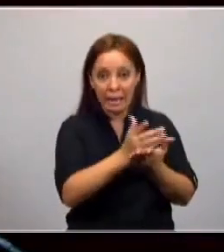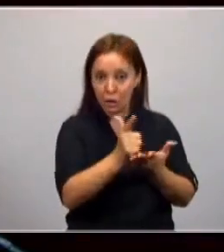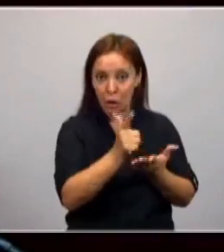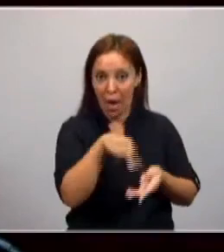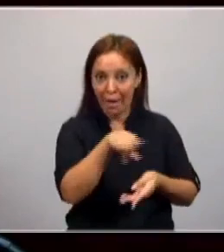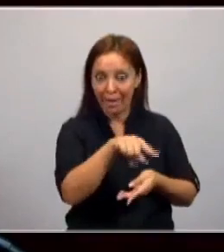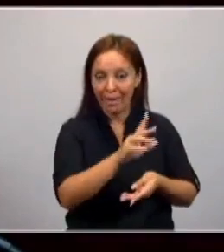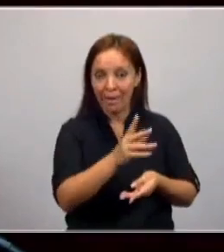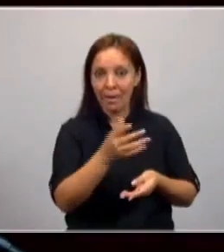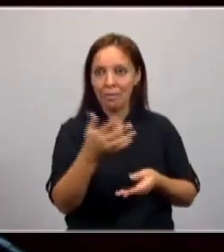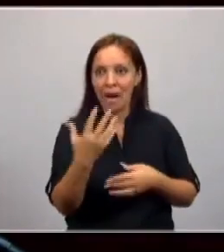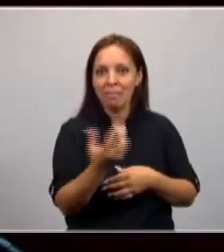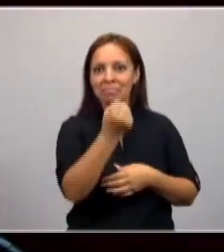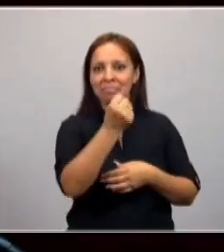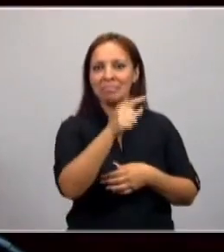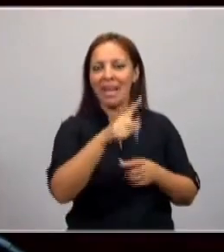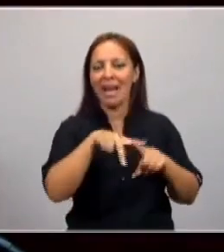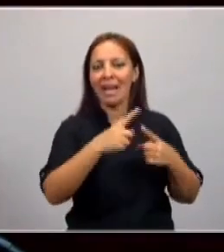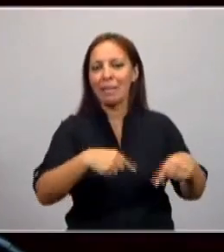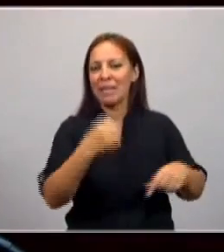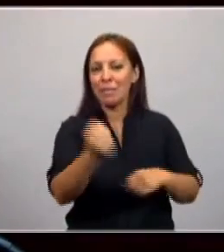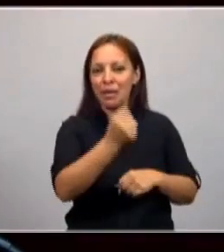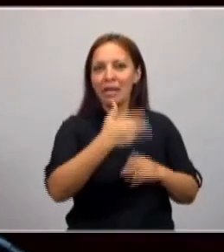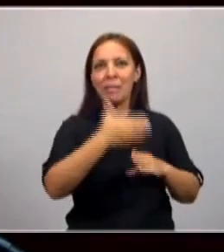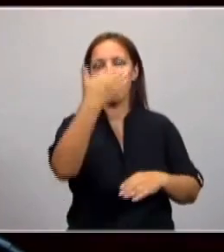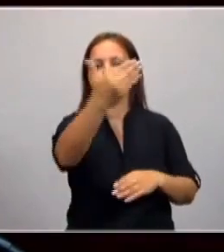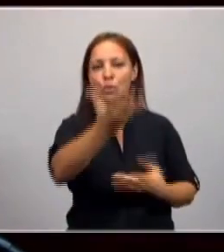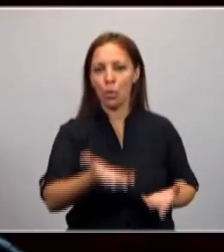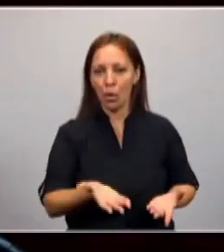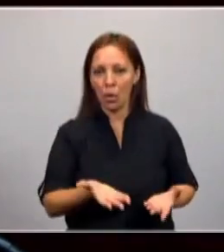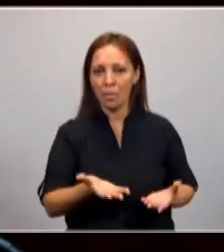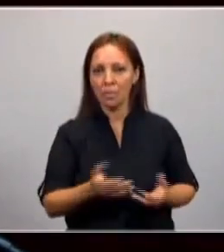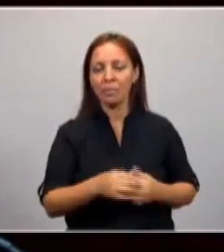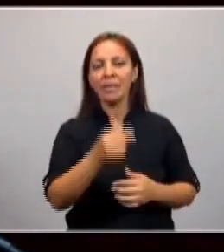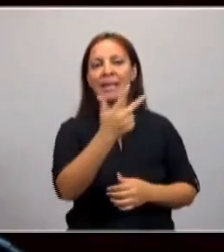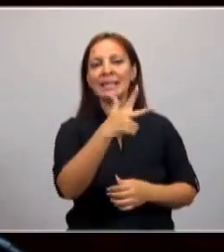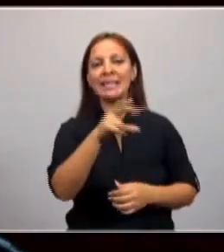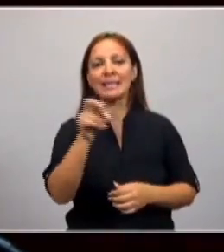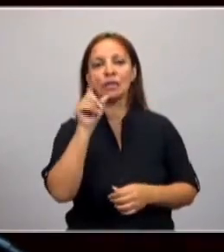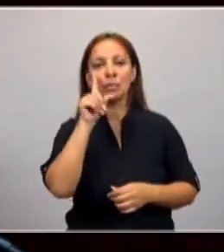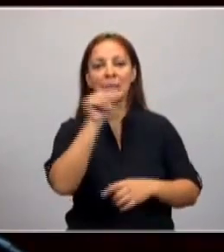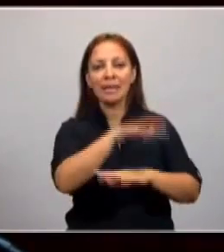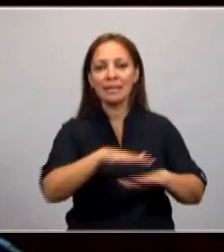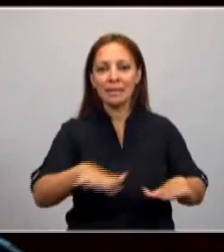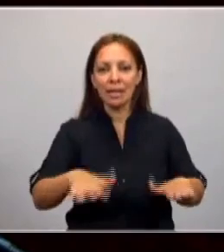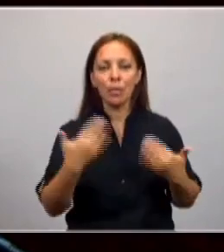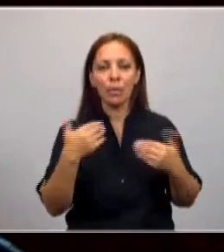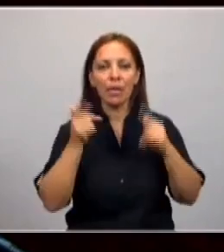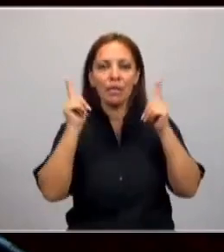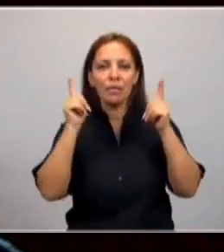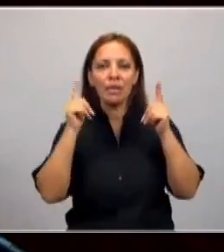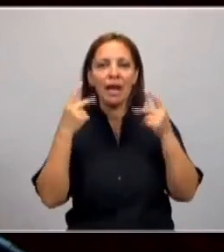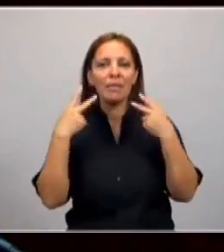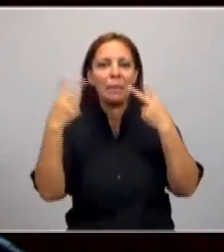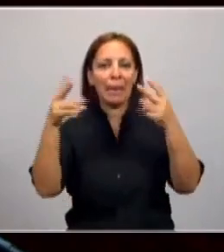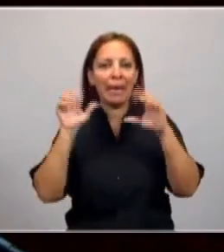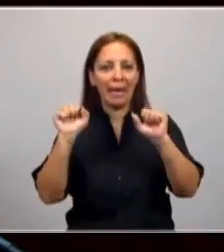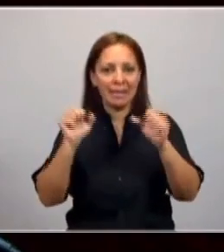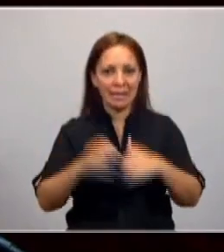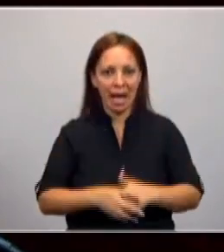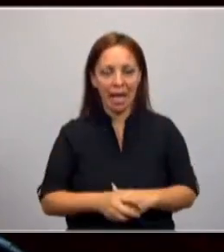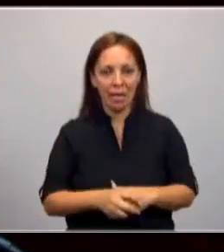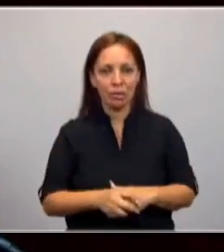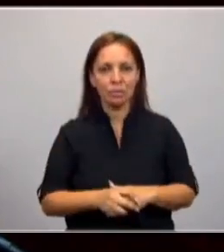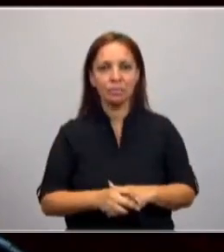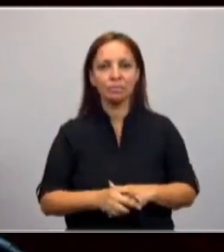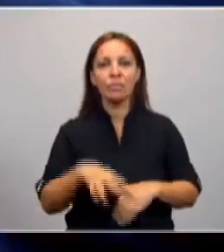a disponer de esa herramienta esencial para su futuro? 300.000 pibes disfrutaron de su viaje egresados, mientras se